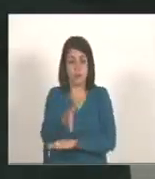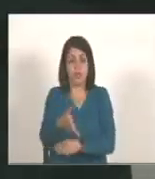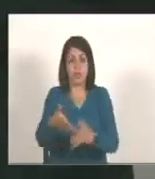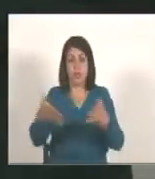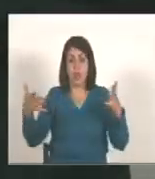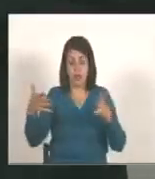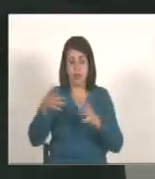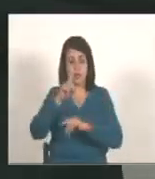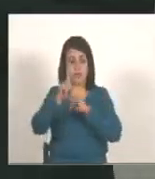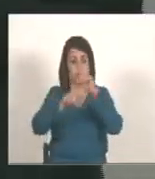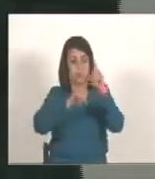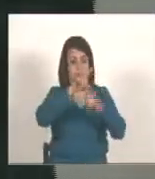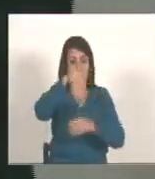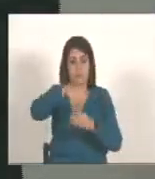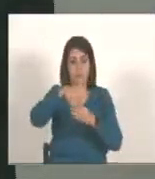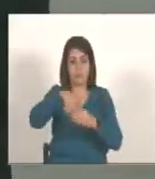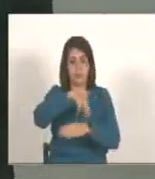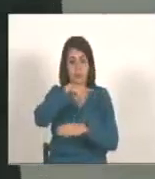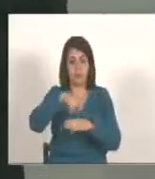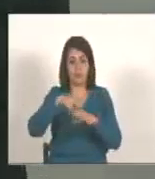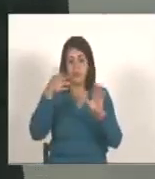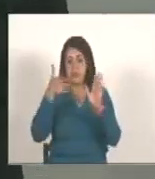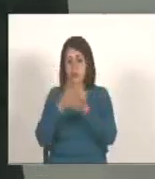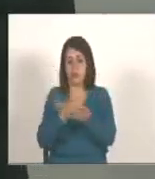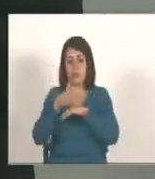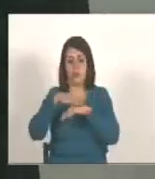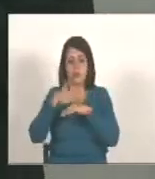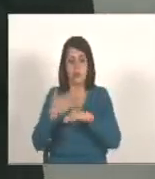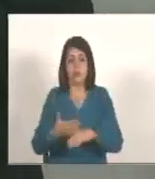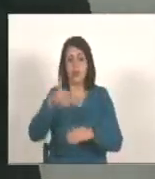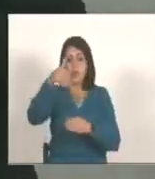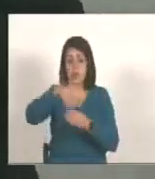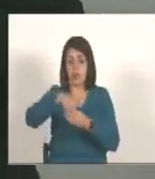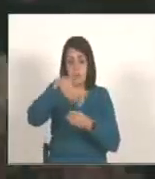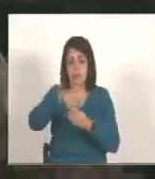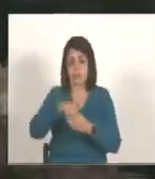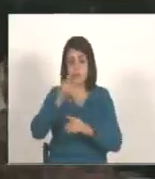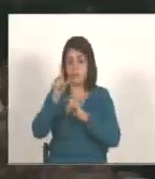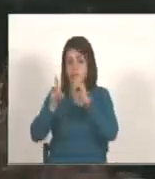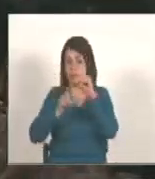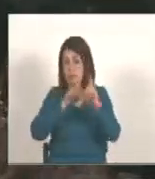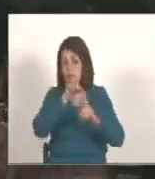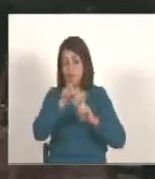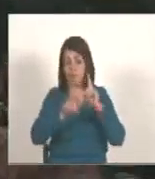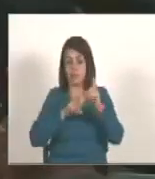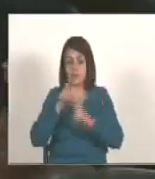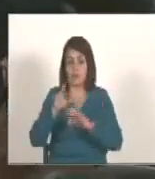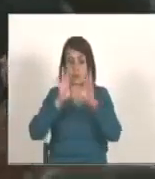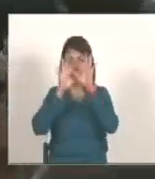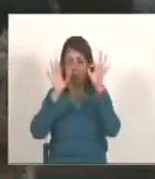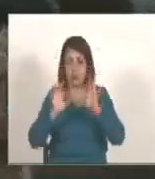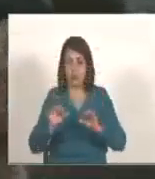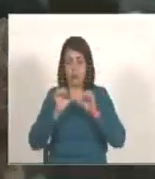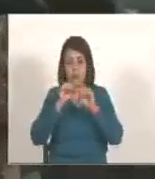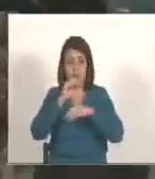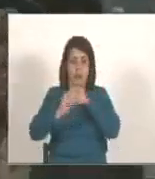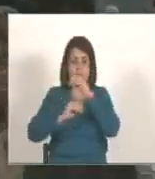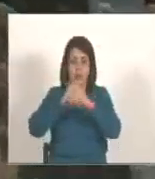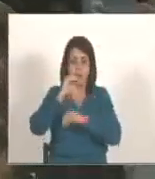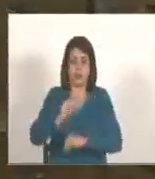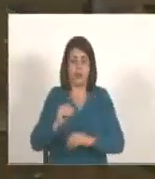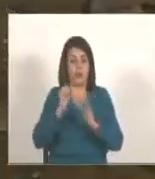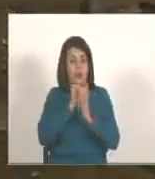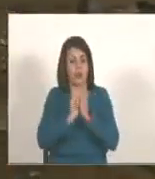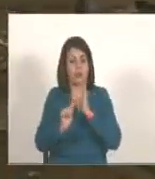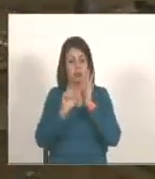gran consulta nacional a través de un referendo consultivo, mecanismo establecido en